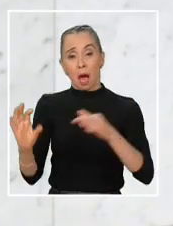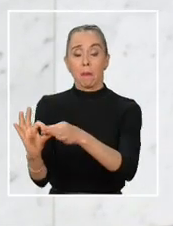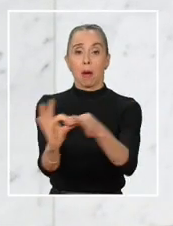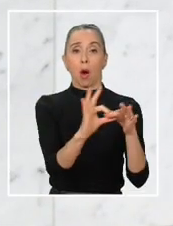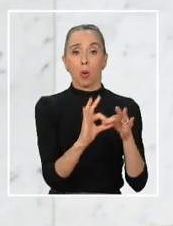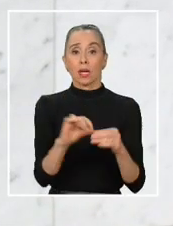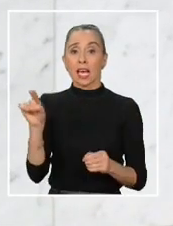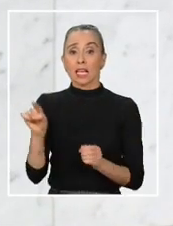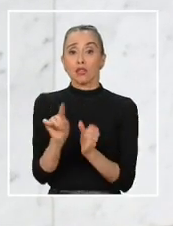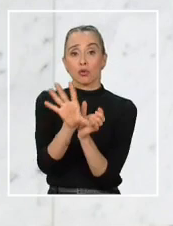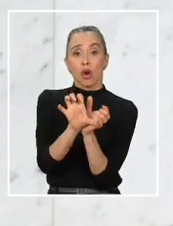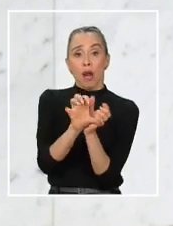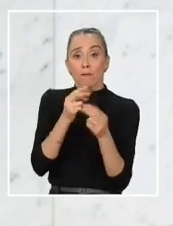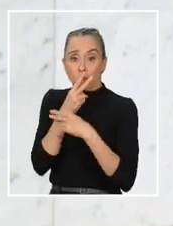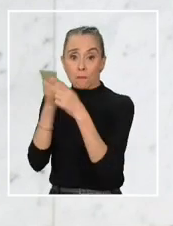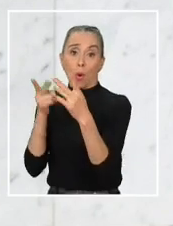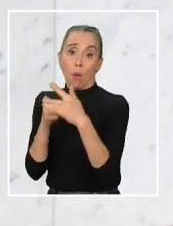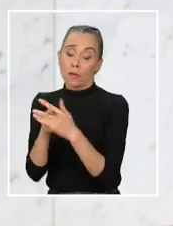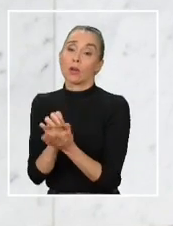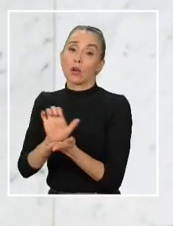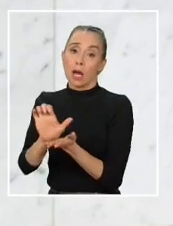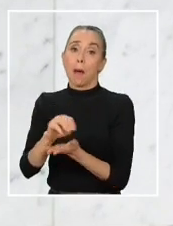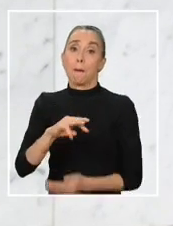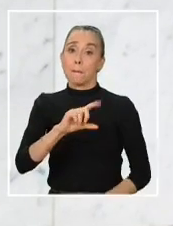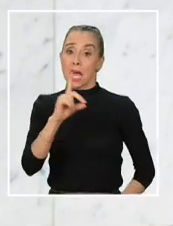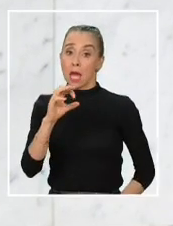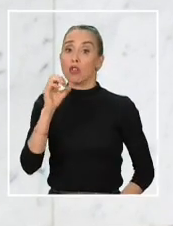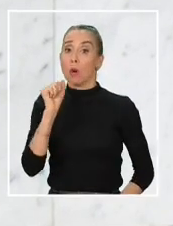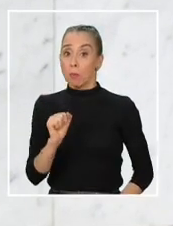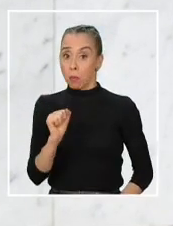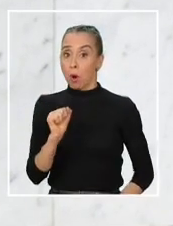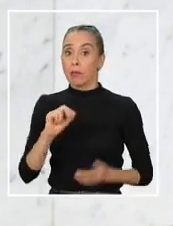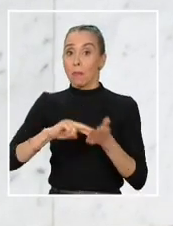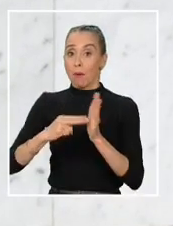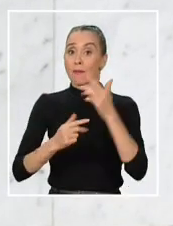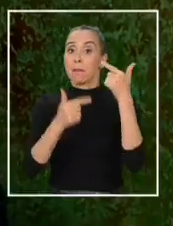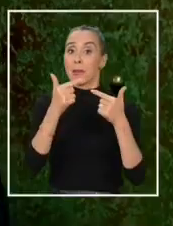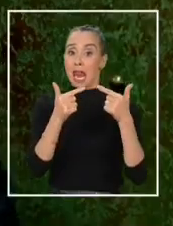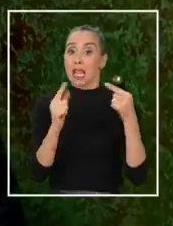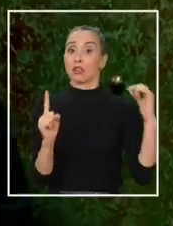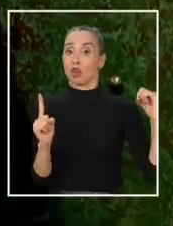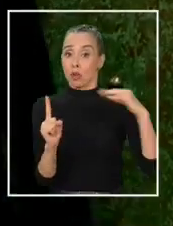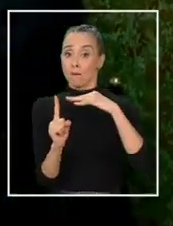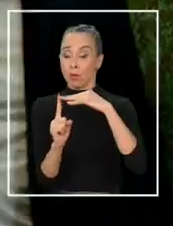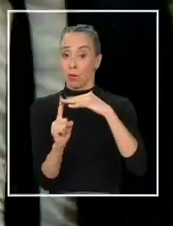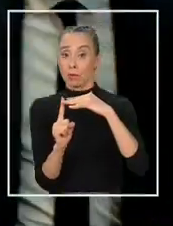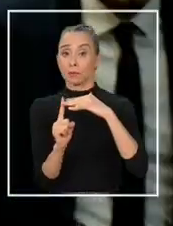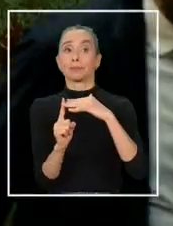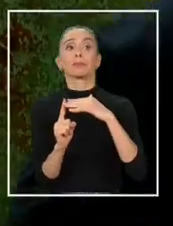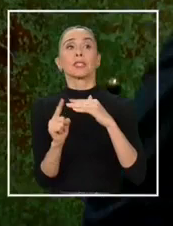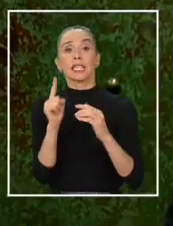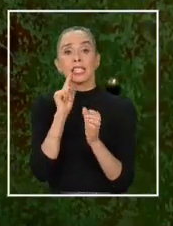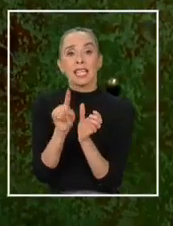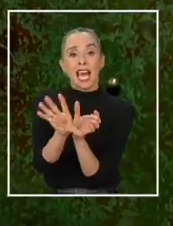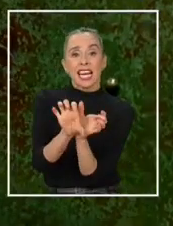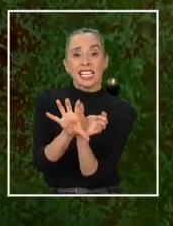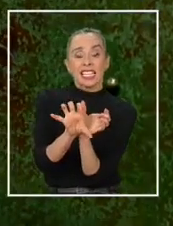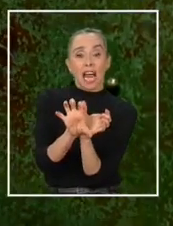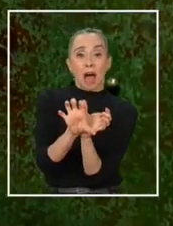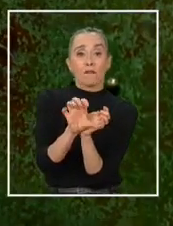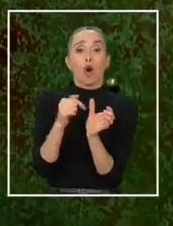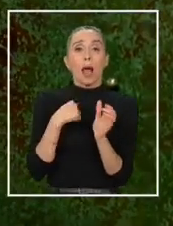que catalogó como deleznable y por el cual Mellado arriesga varias consecuencias políticas. De hecho, el propio autor de la grabación